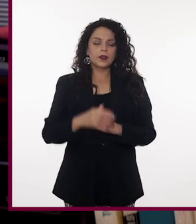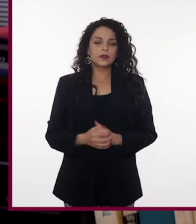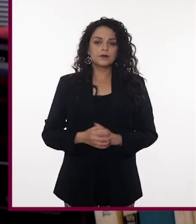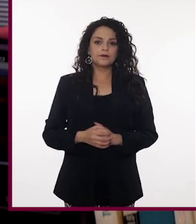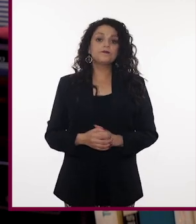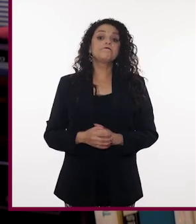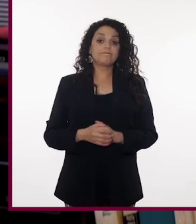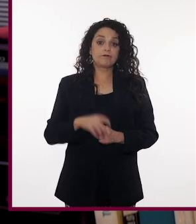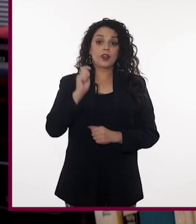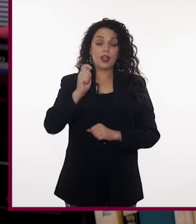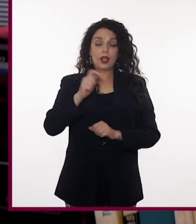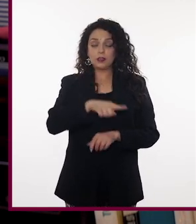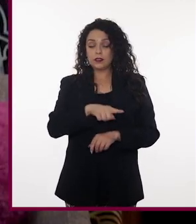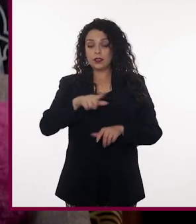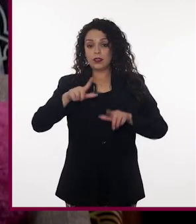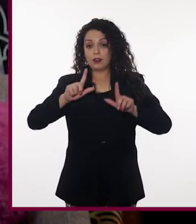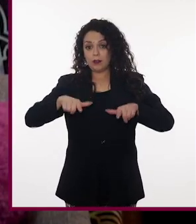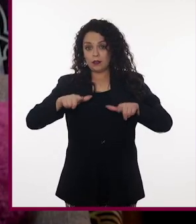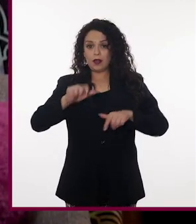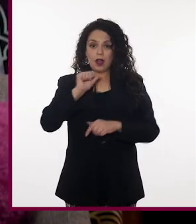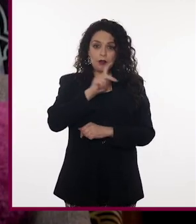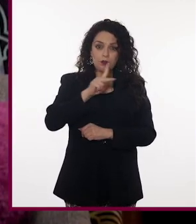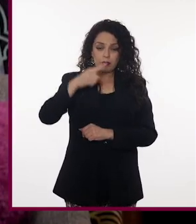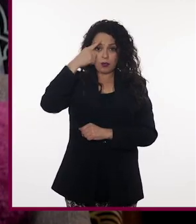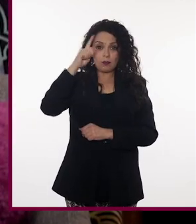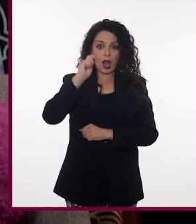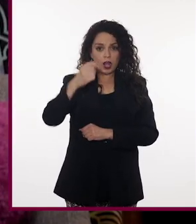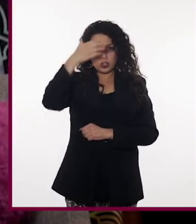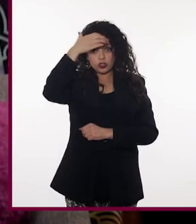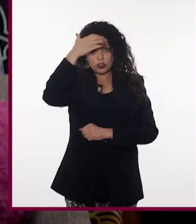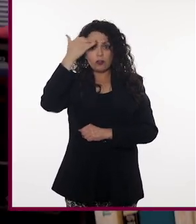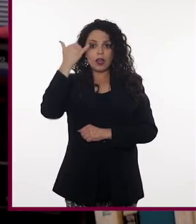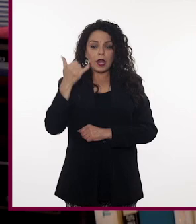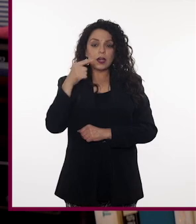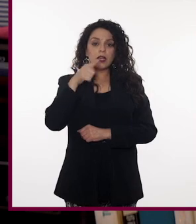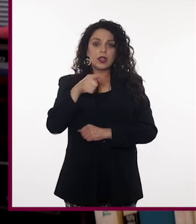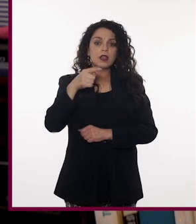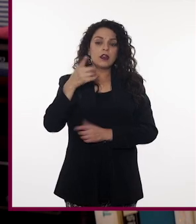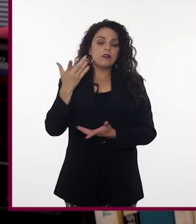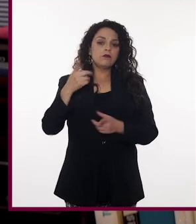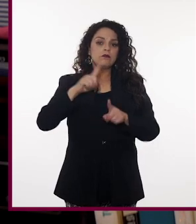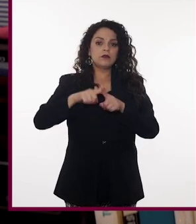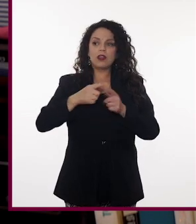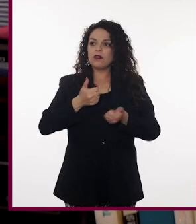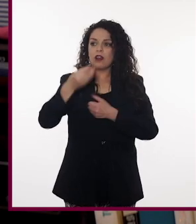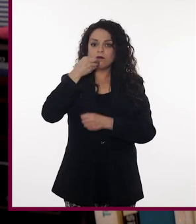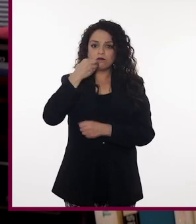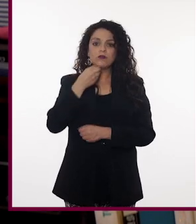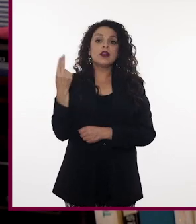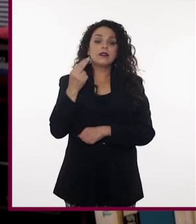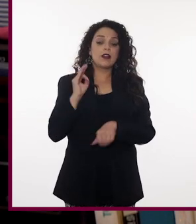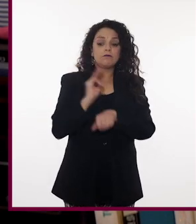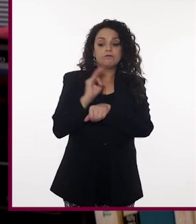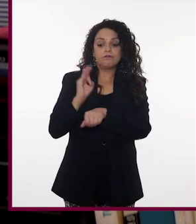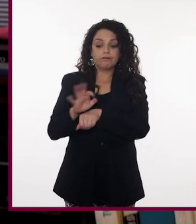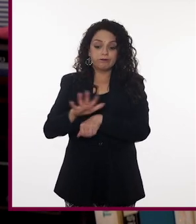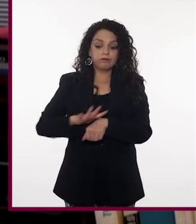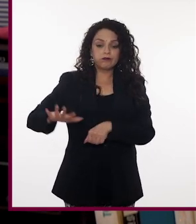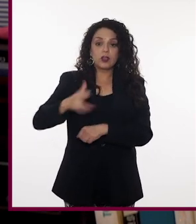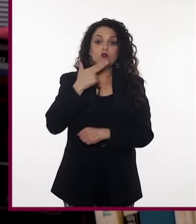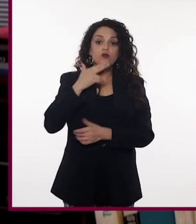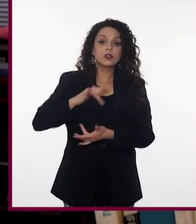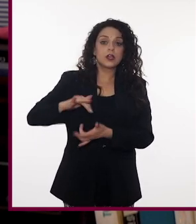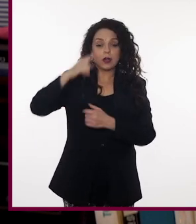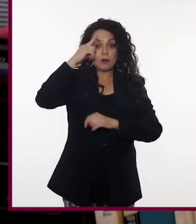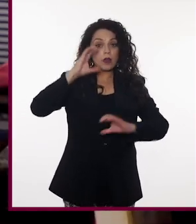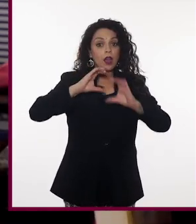como choferes y repartidores han creado una forma de cuidarse entre ellos, a través de grupos de chats o utilizando las redes sociales para